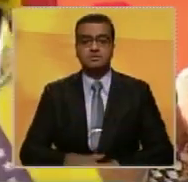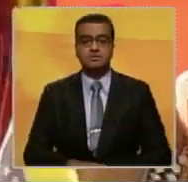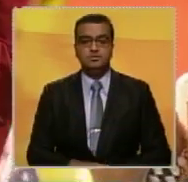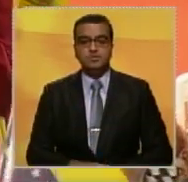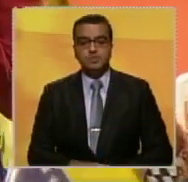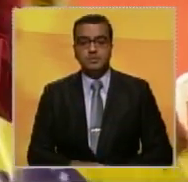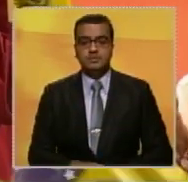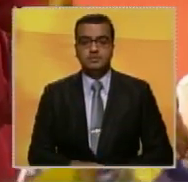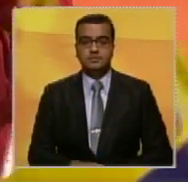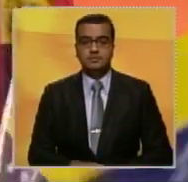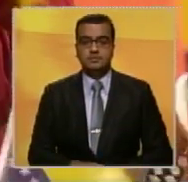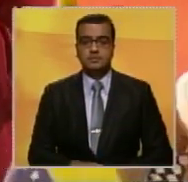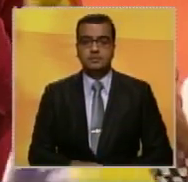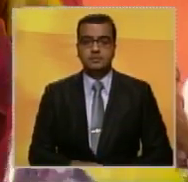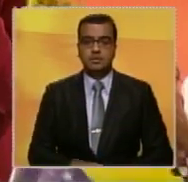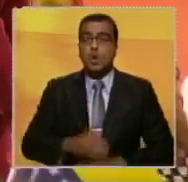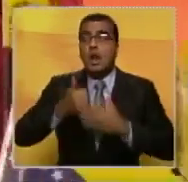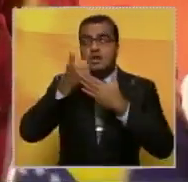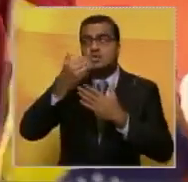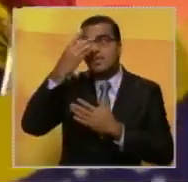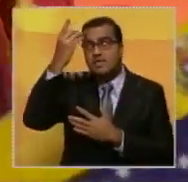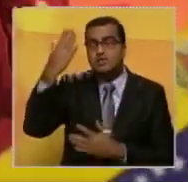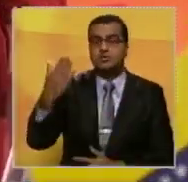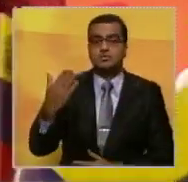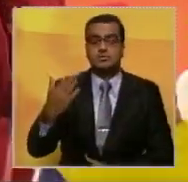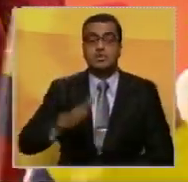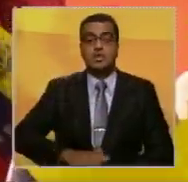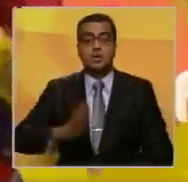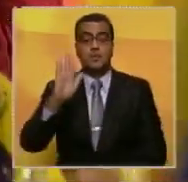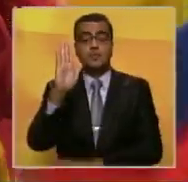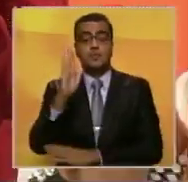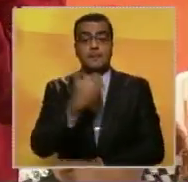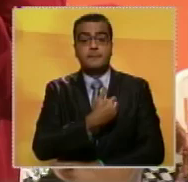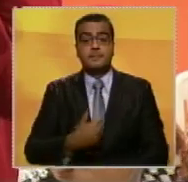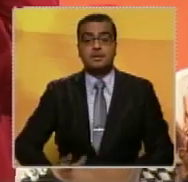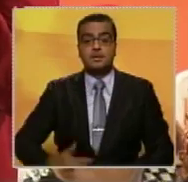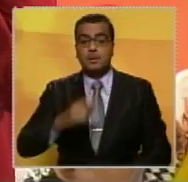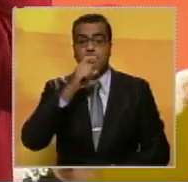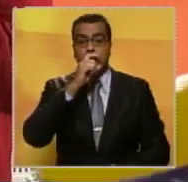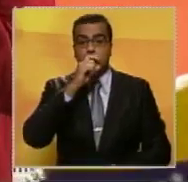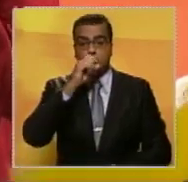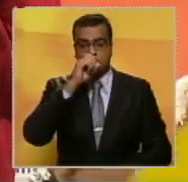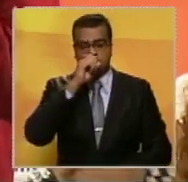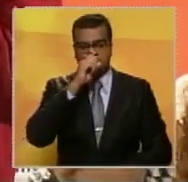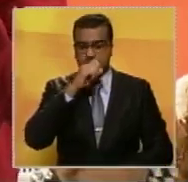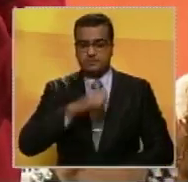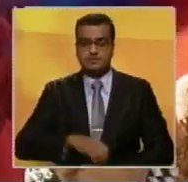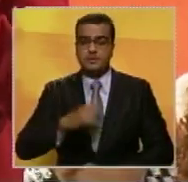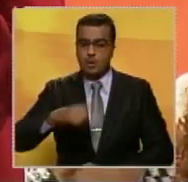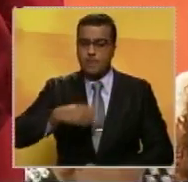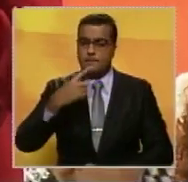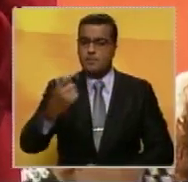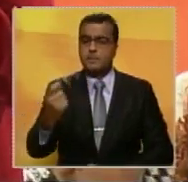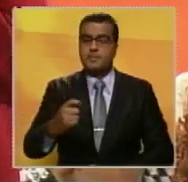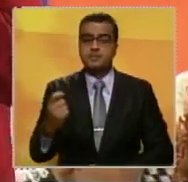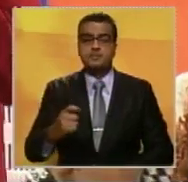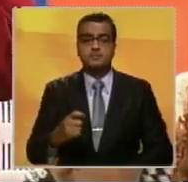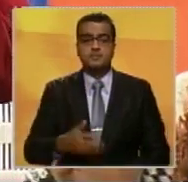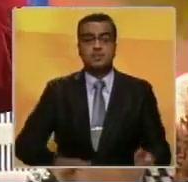Y Dios mediante, como se ha comprometido el presidente Nicolás Maduro, en los próximos